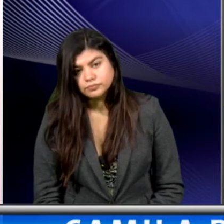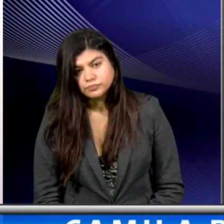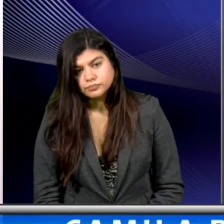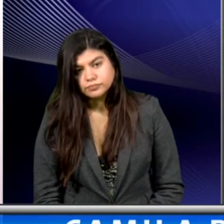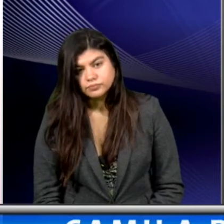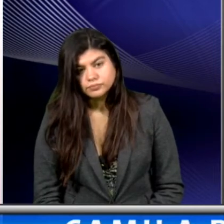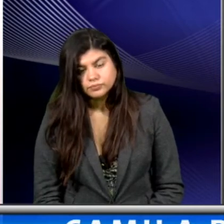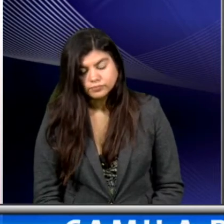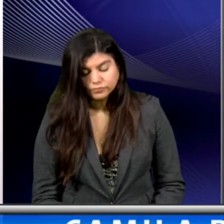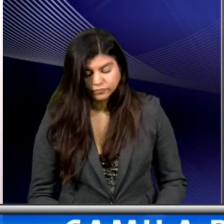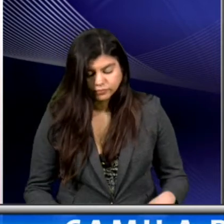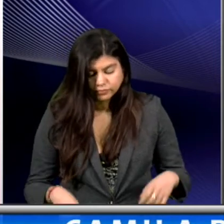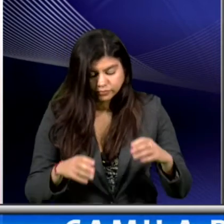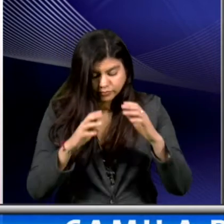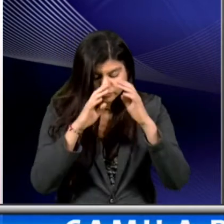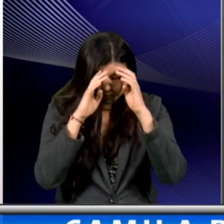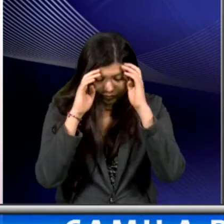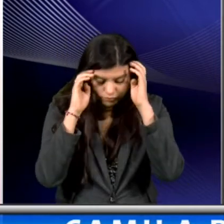ejemplo, consumo de alcohol,